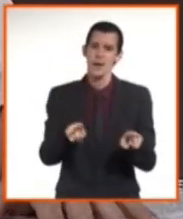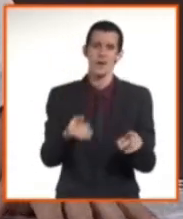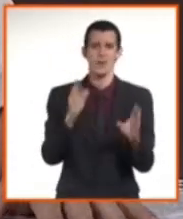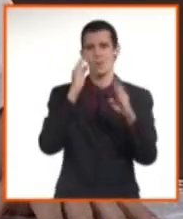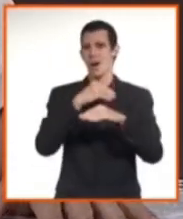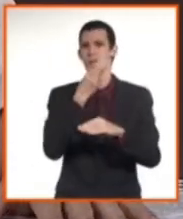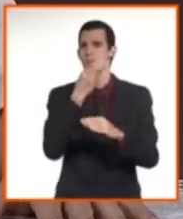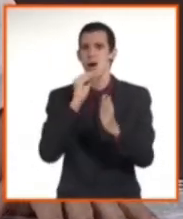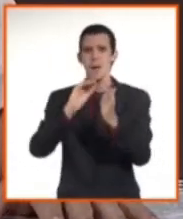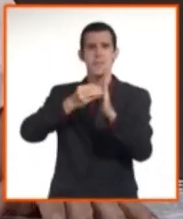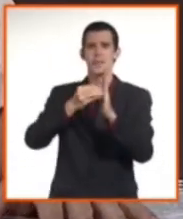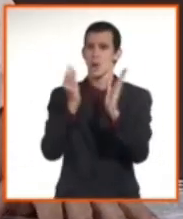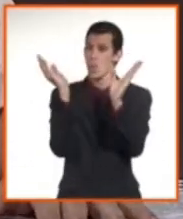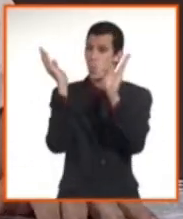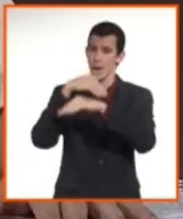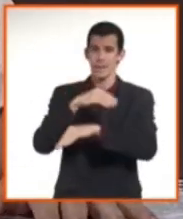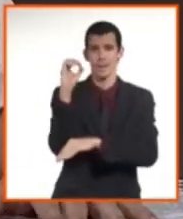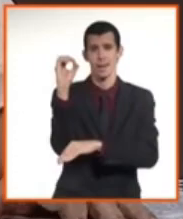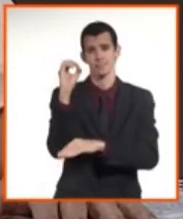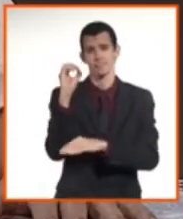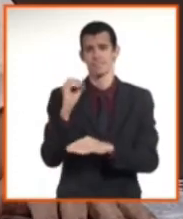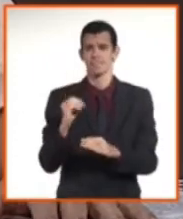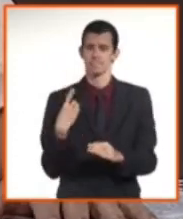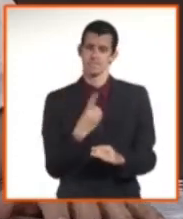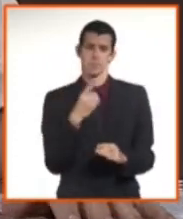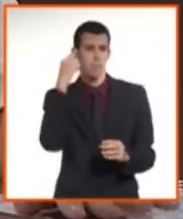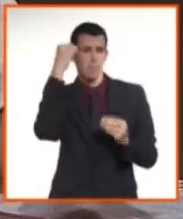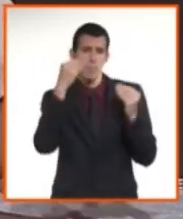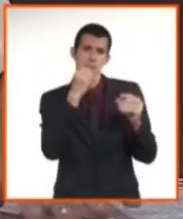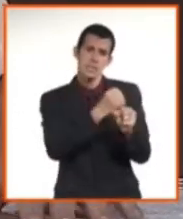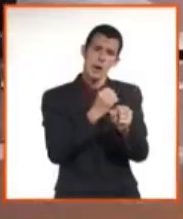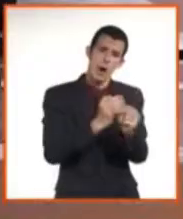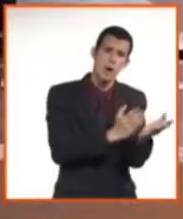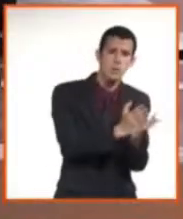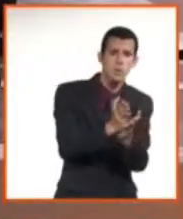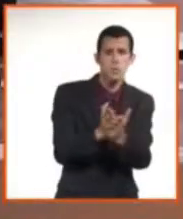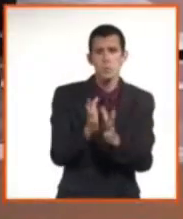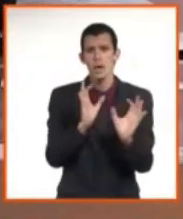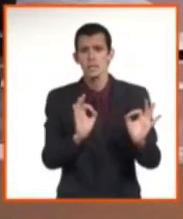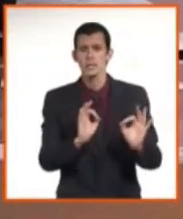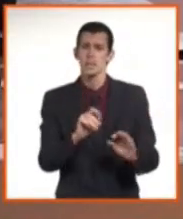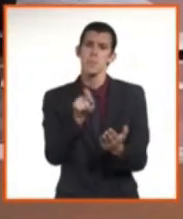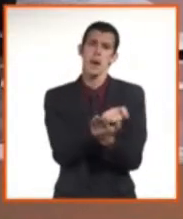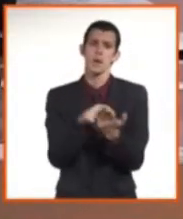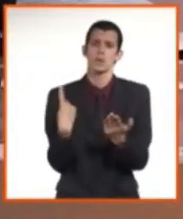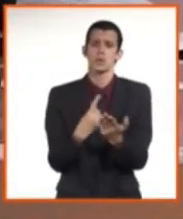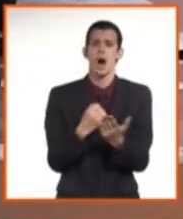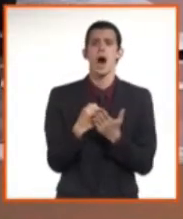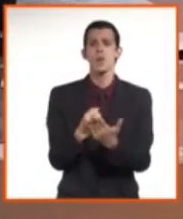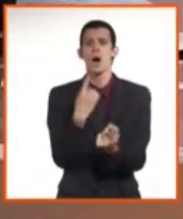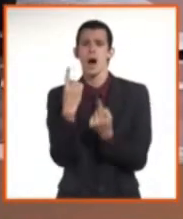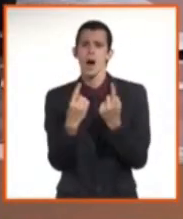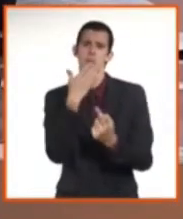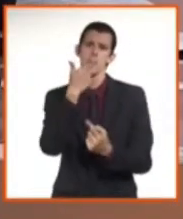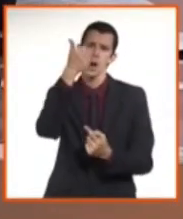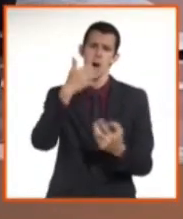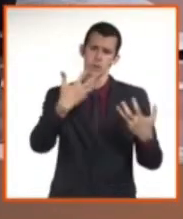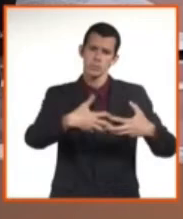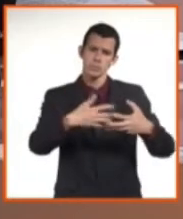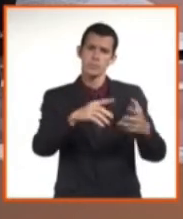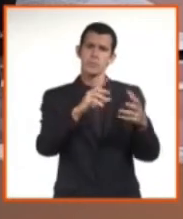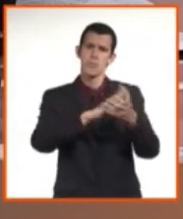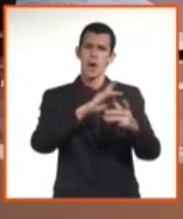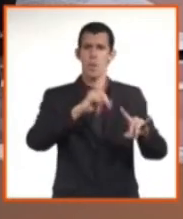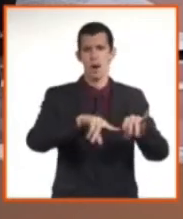los esquemas que tenemos para la recuperación de la potencia en el sistema. Hay algunas inversiones, alguna recuperación, por ejemplo, hoy me hablaban